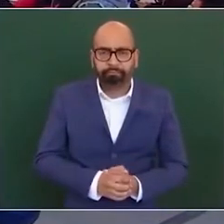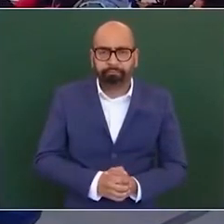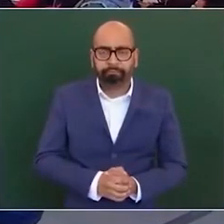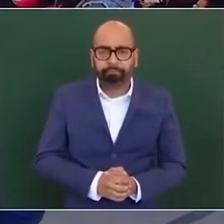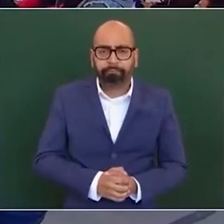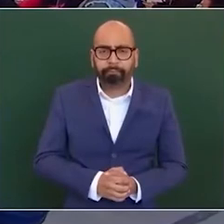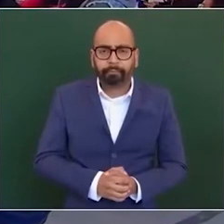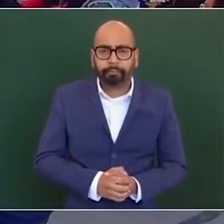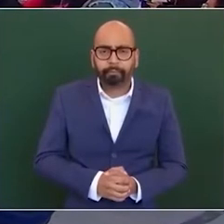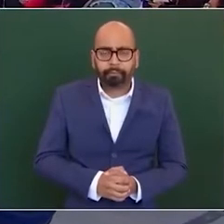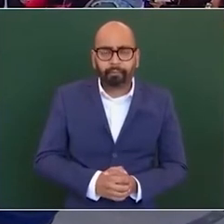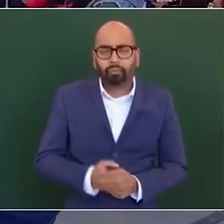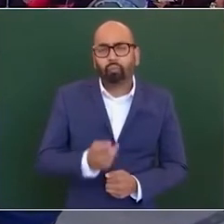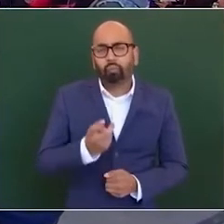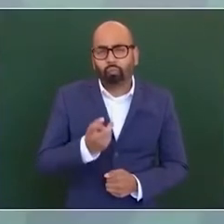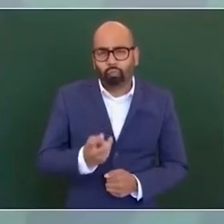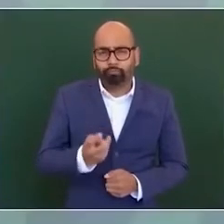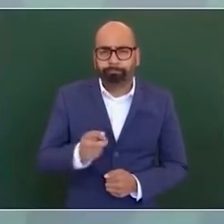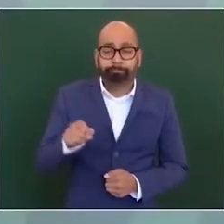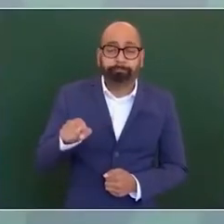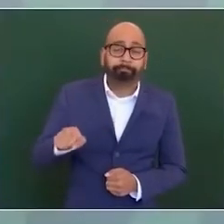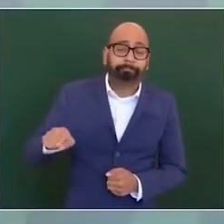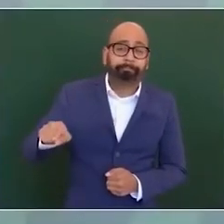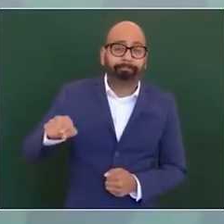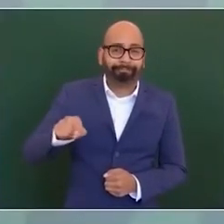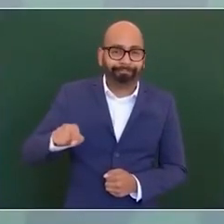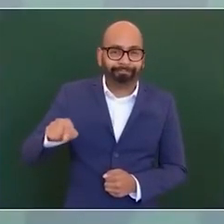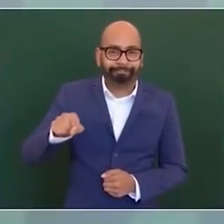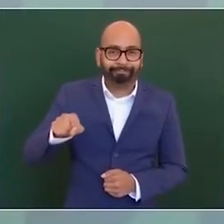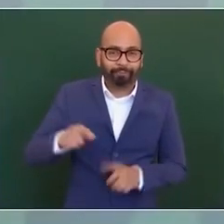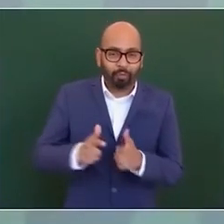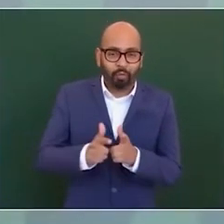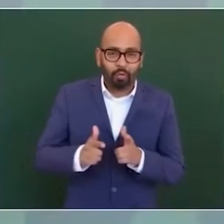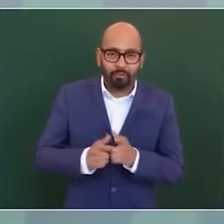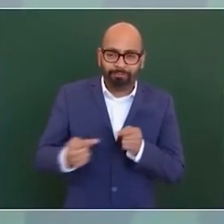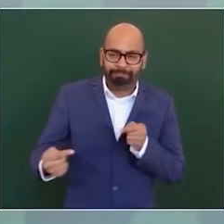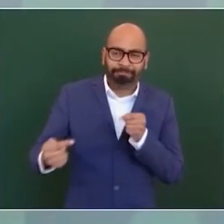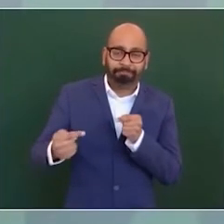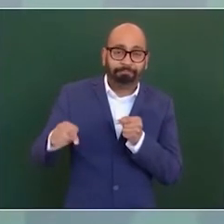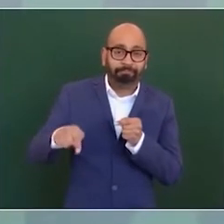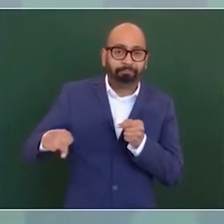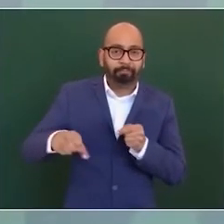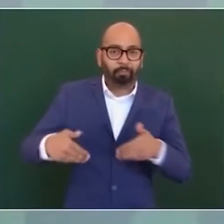Por eso están tan molestos nuestros adversarios.